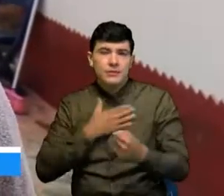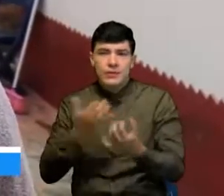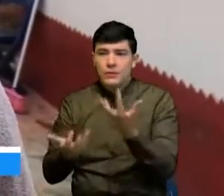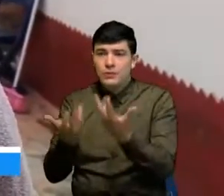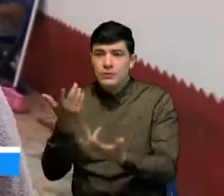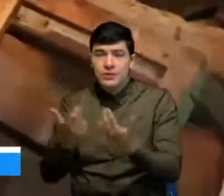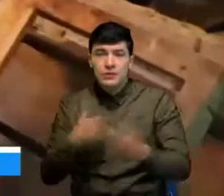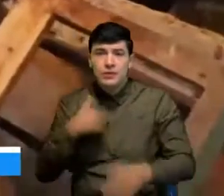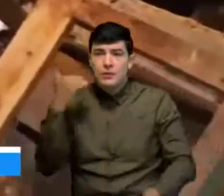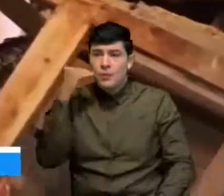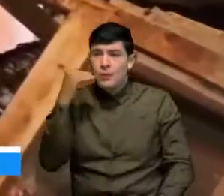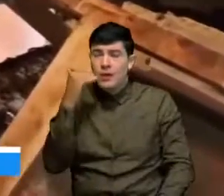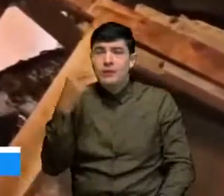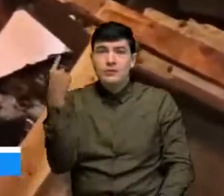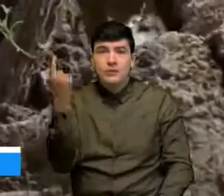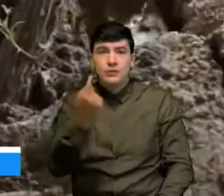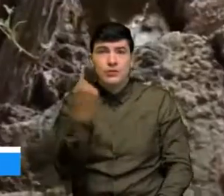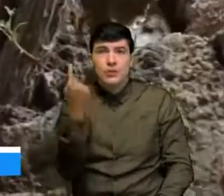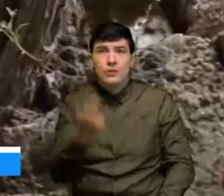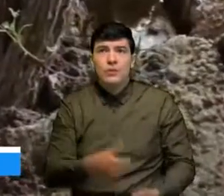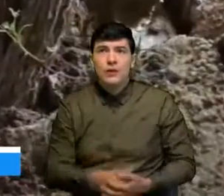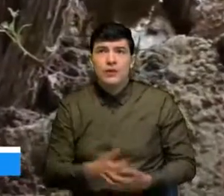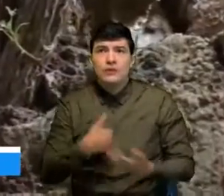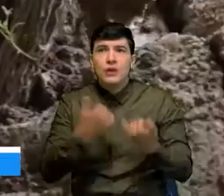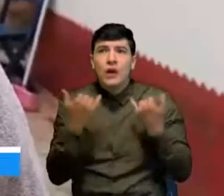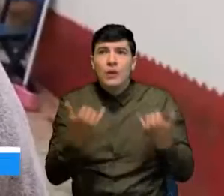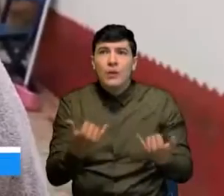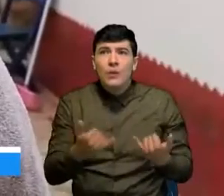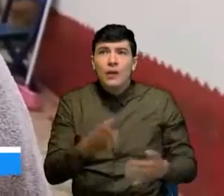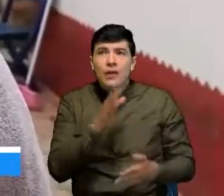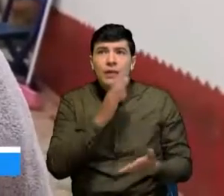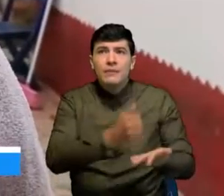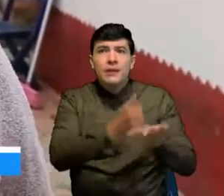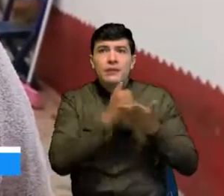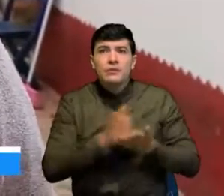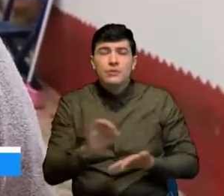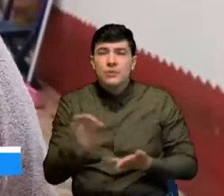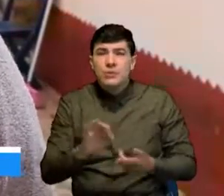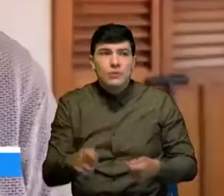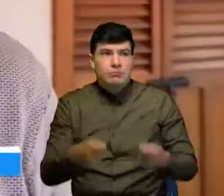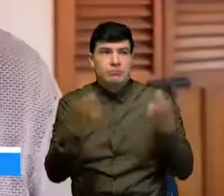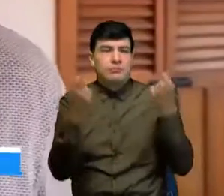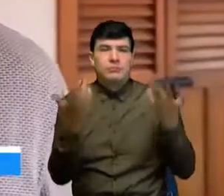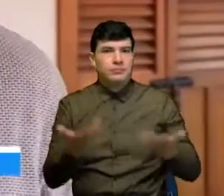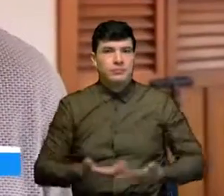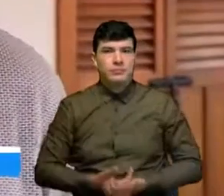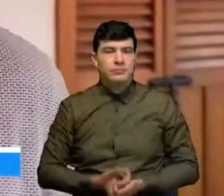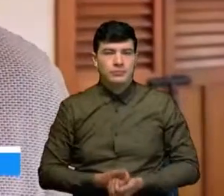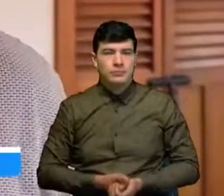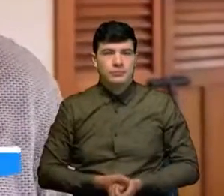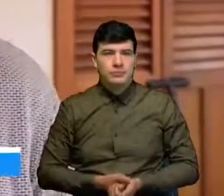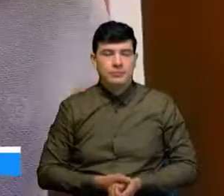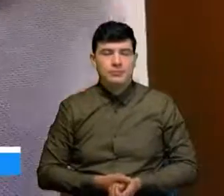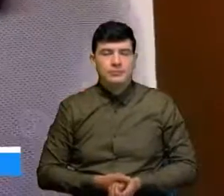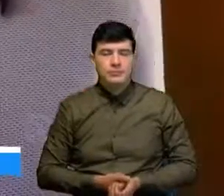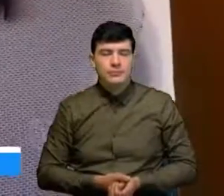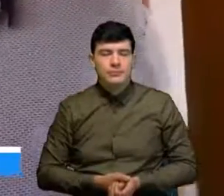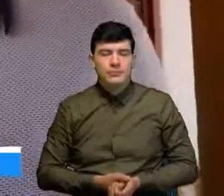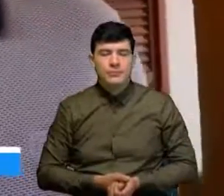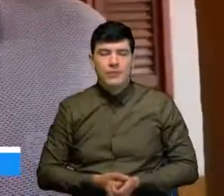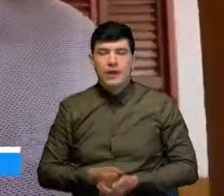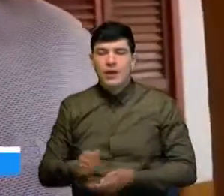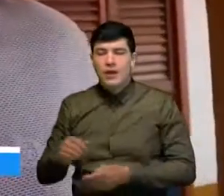una mujer sola donde una de ellas la coordinación de gestión del riesgo ha